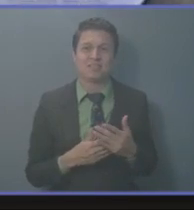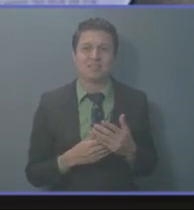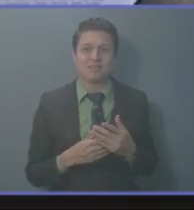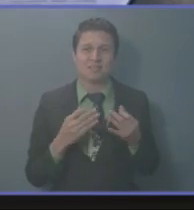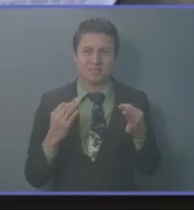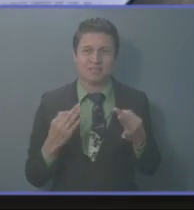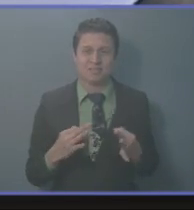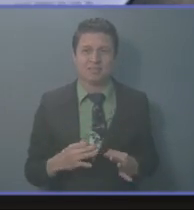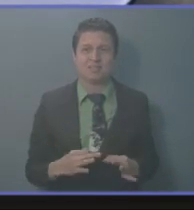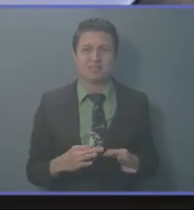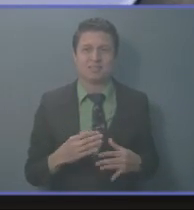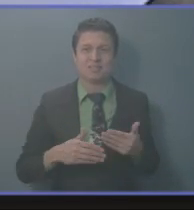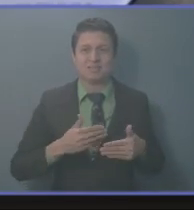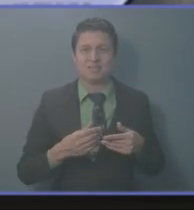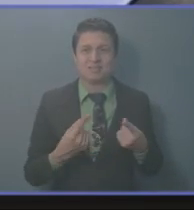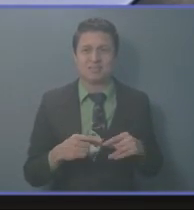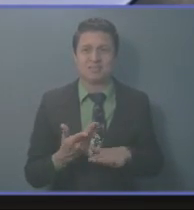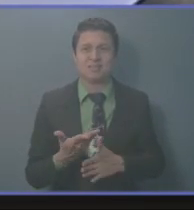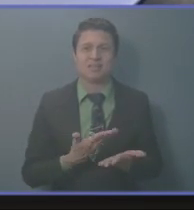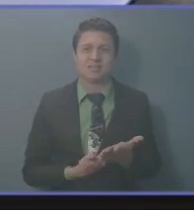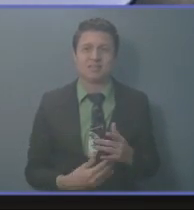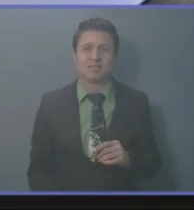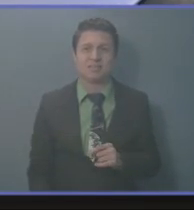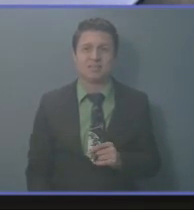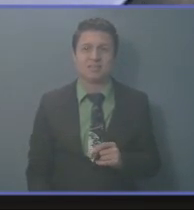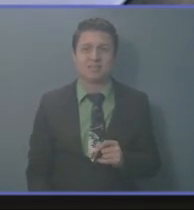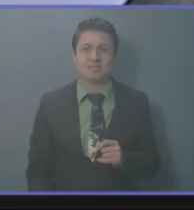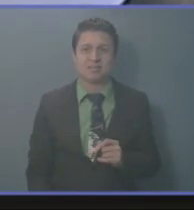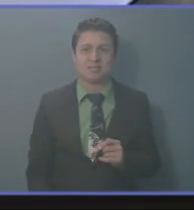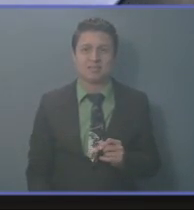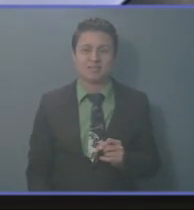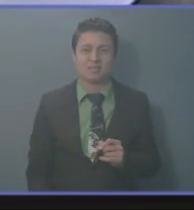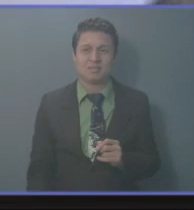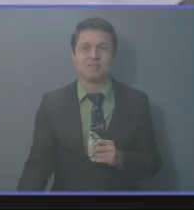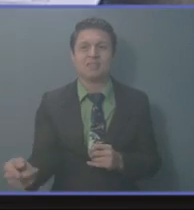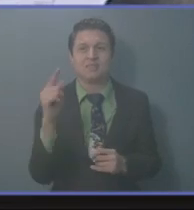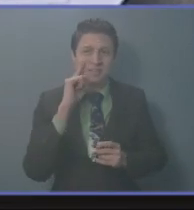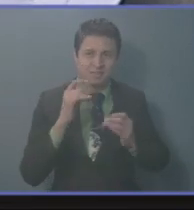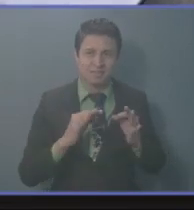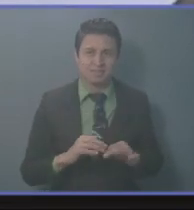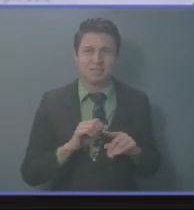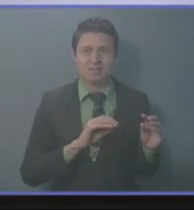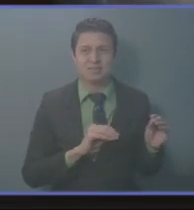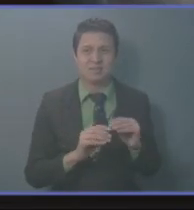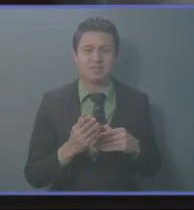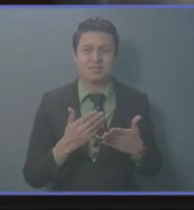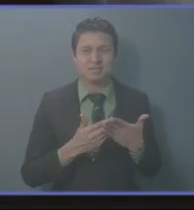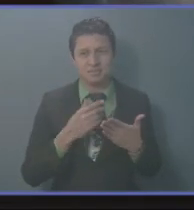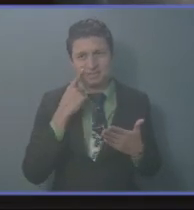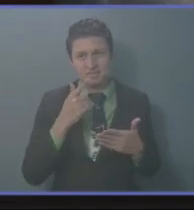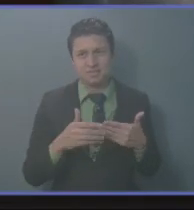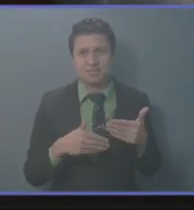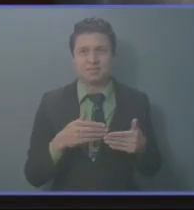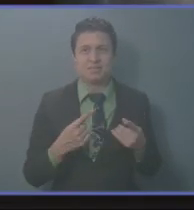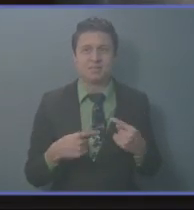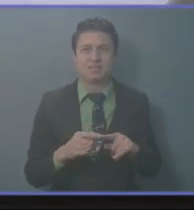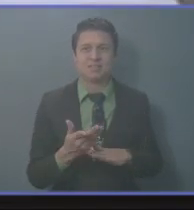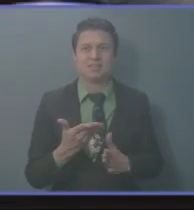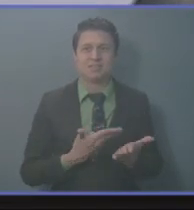sus facultades constitucionales y a iniciativa del Presidente de la República por medio de la Ministra de Economía,